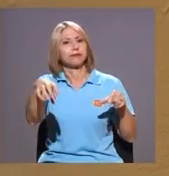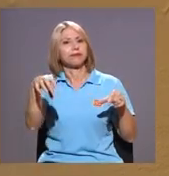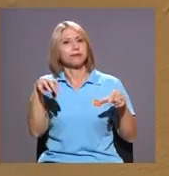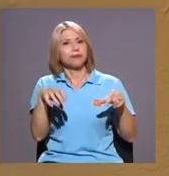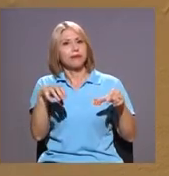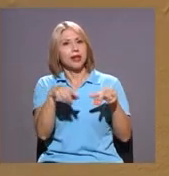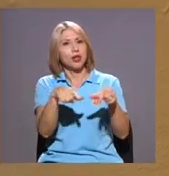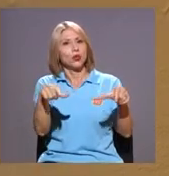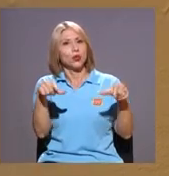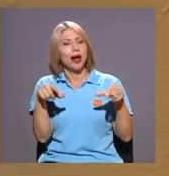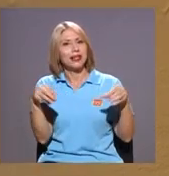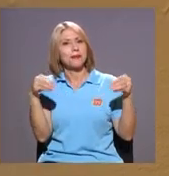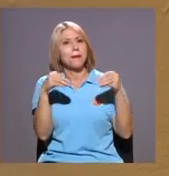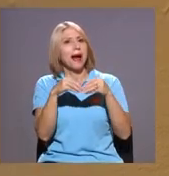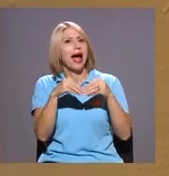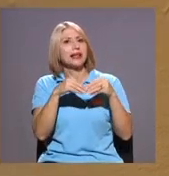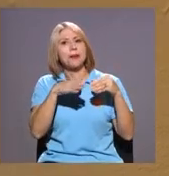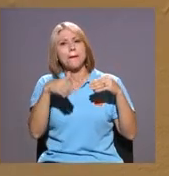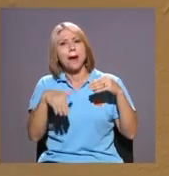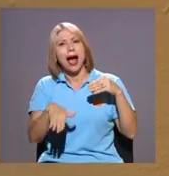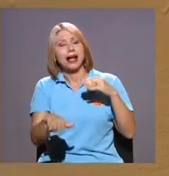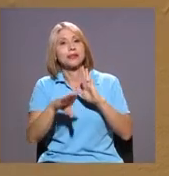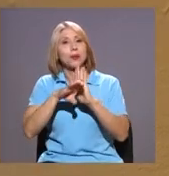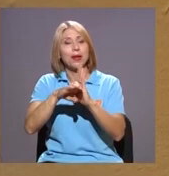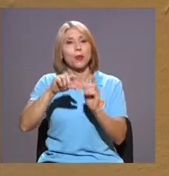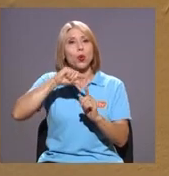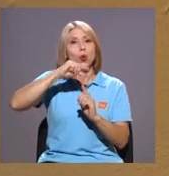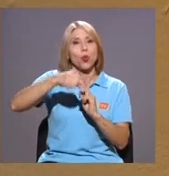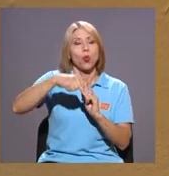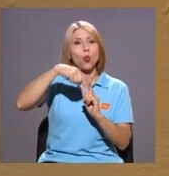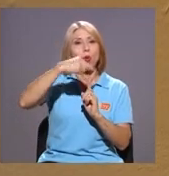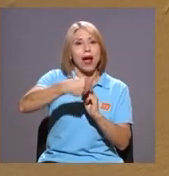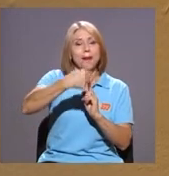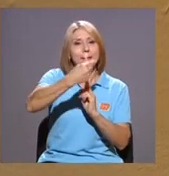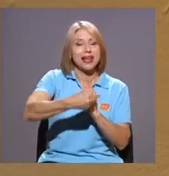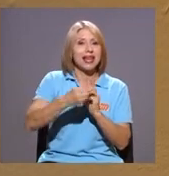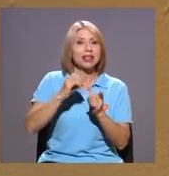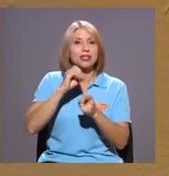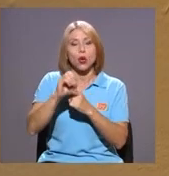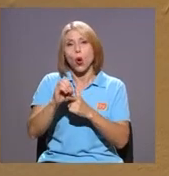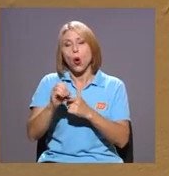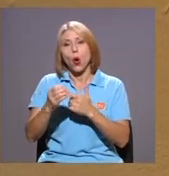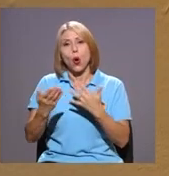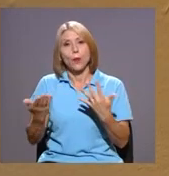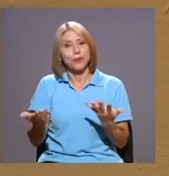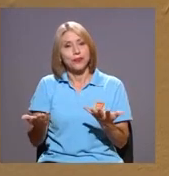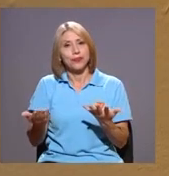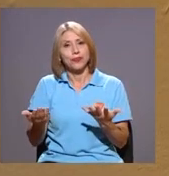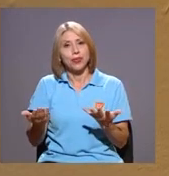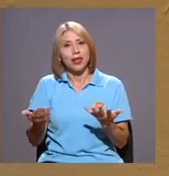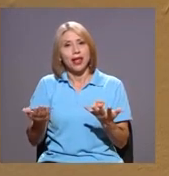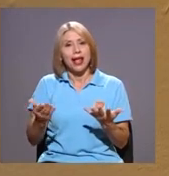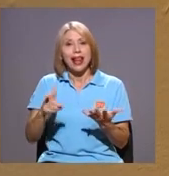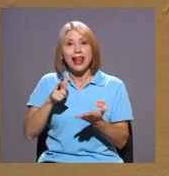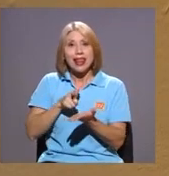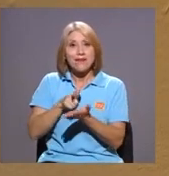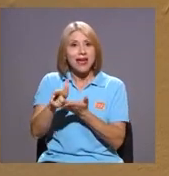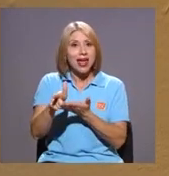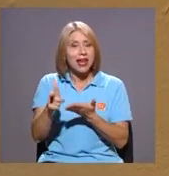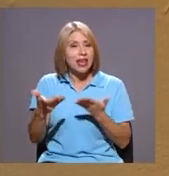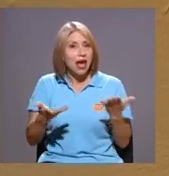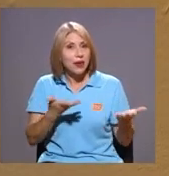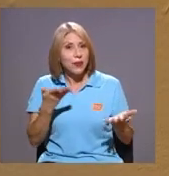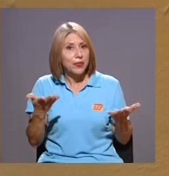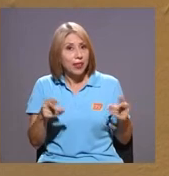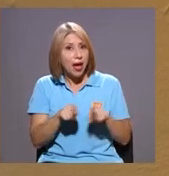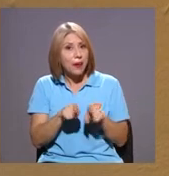bajas, el recinto de Guápiles, el recinto, los recintos de Liberia, no sé.